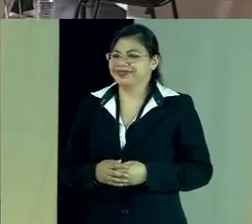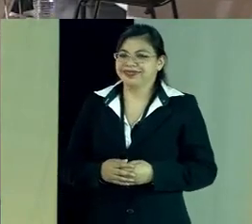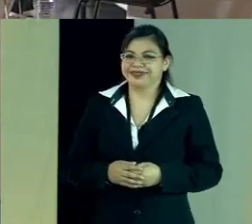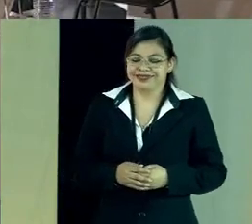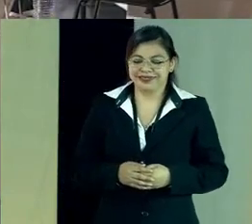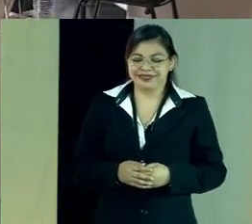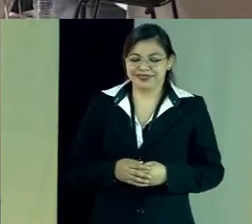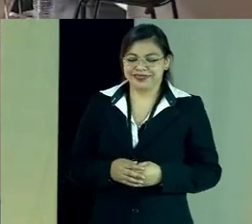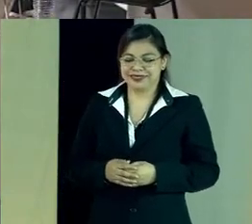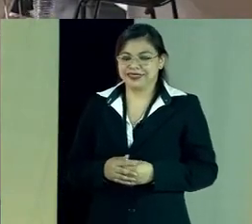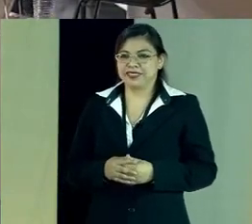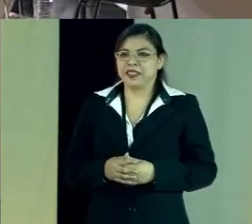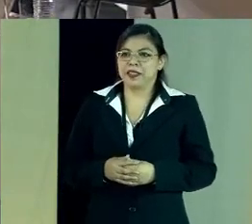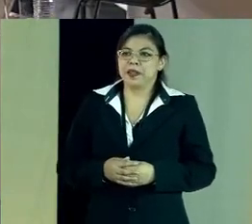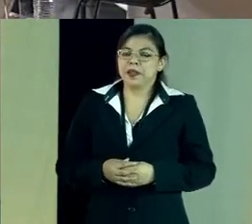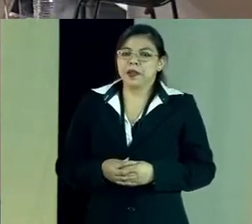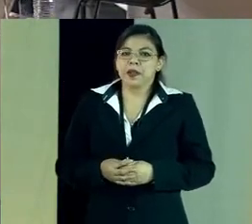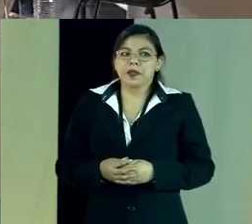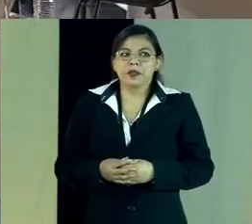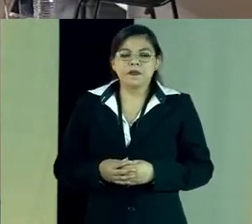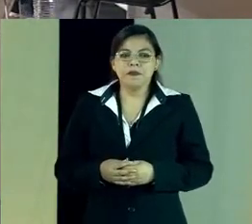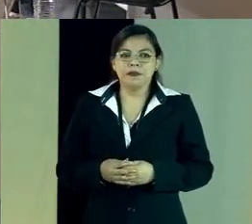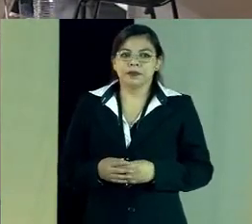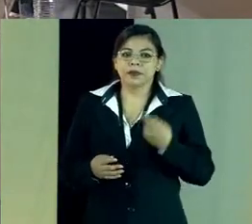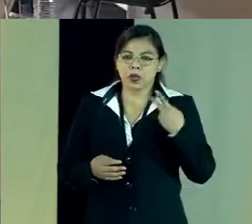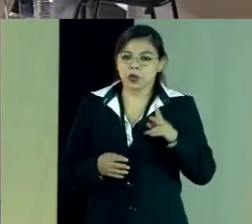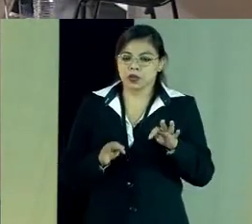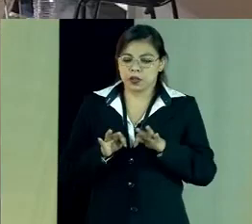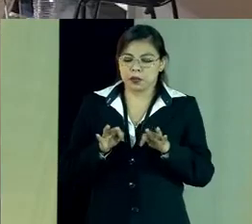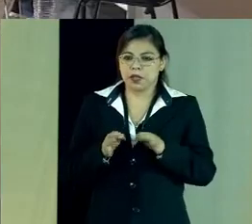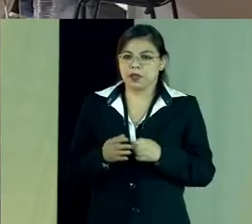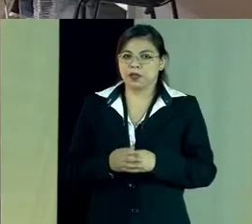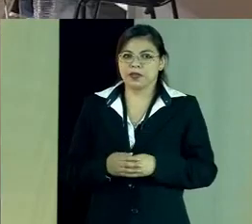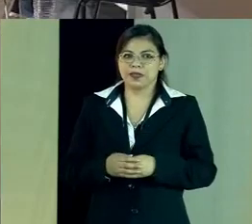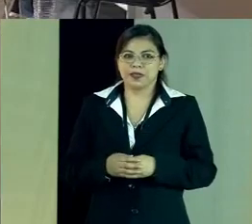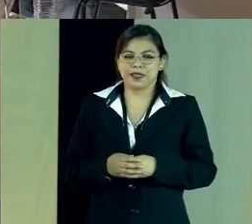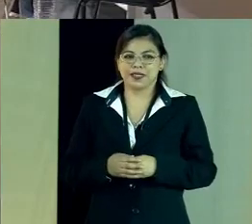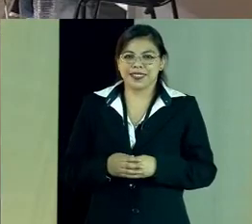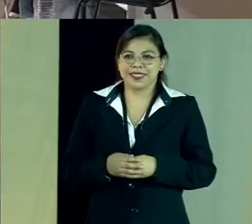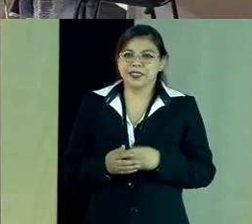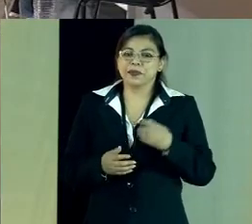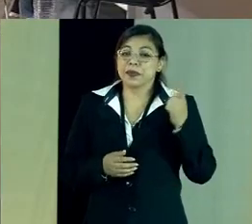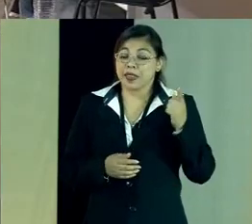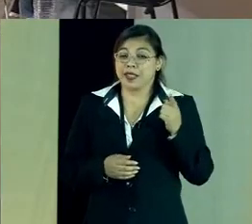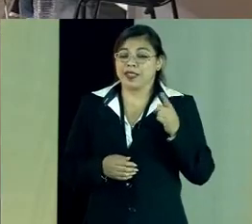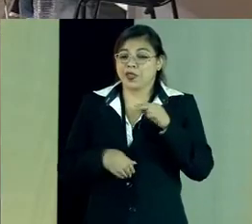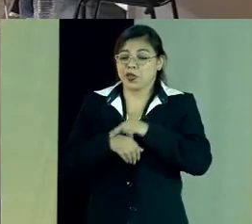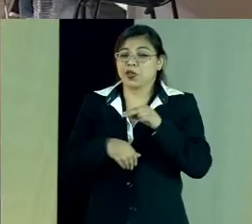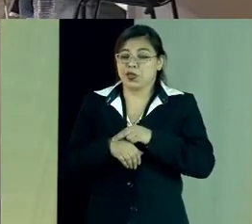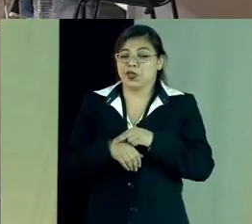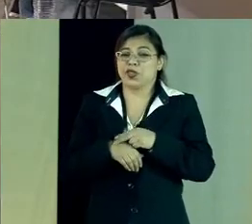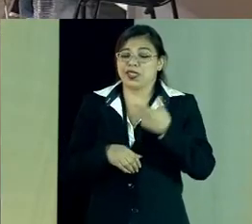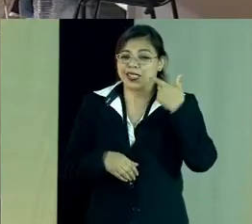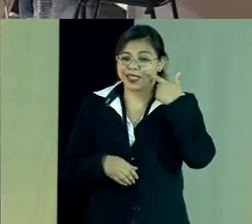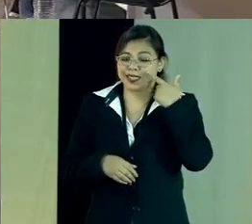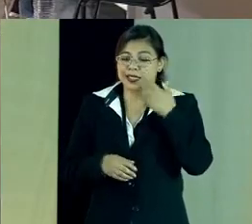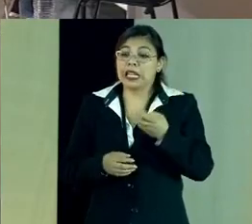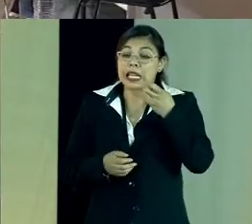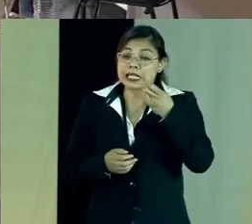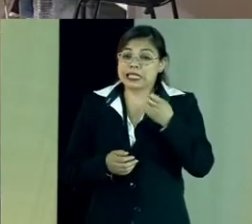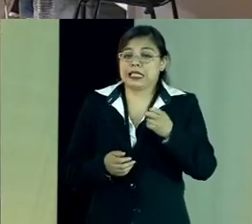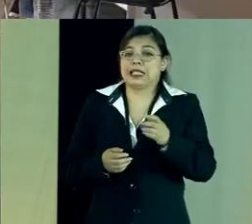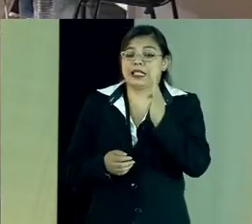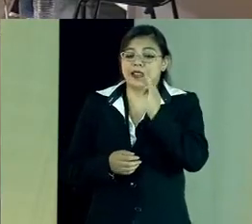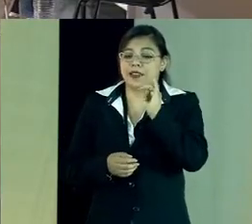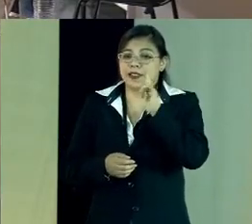y aún no lo hacemos firmar porque bastante trabajo saber los secuestrados aquí durante este tiempo y esta es la feria